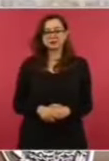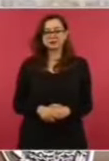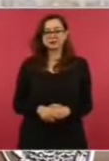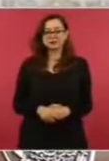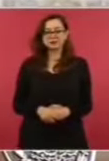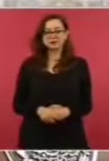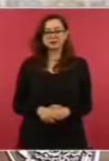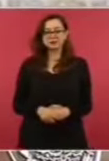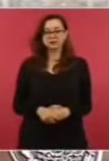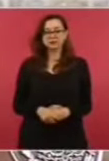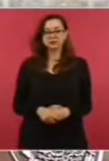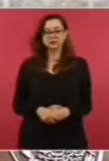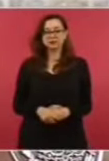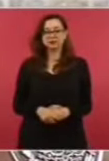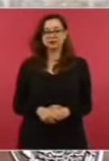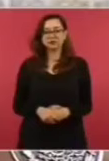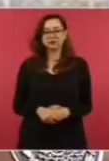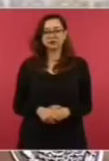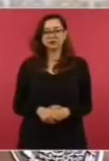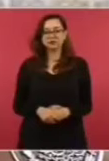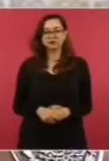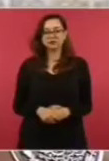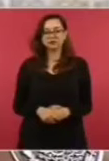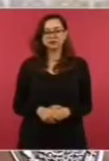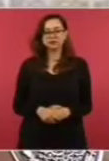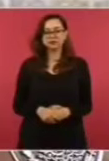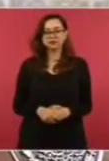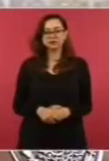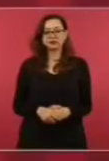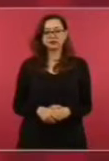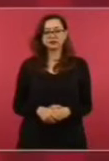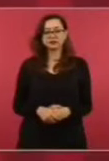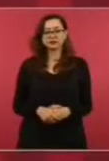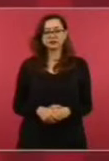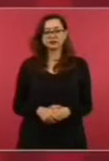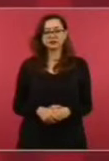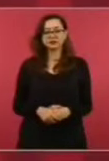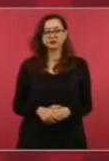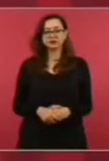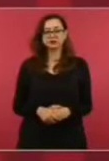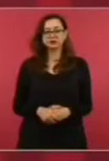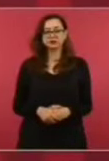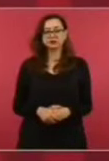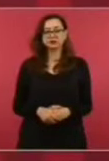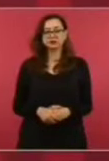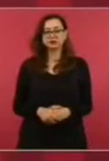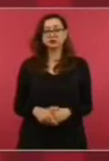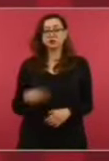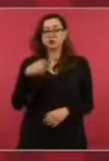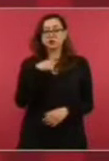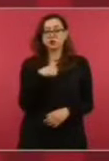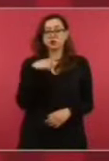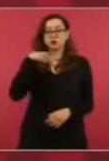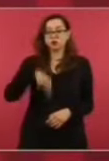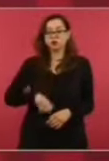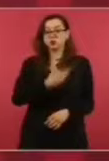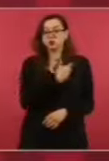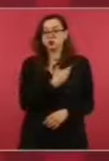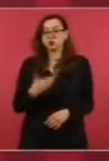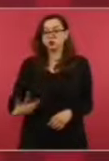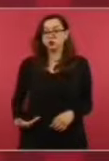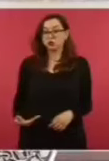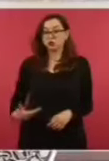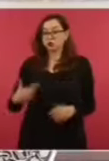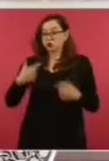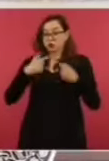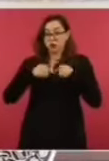yo no vine aquí a robar,